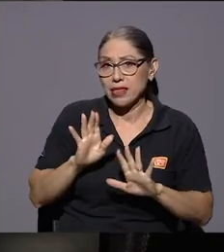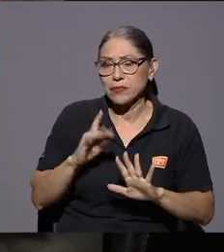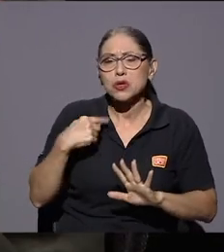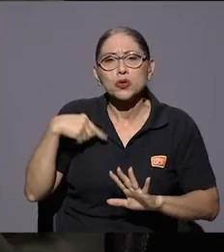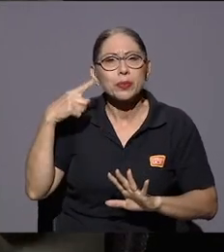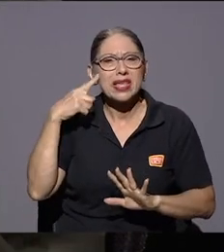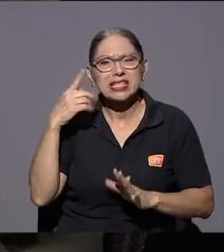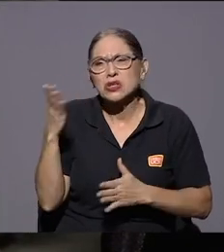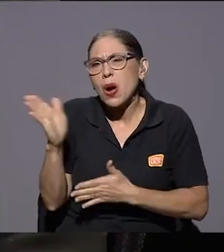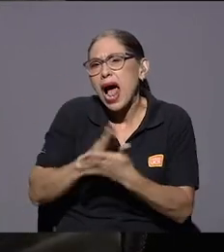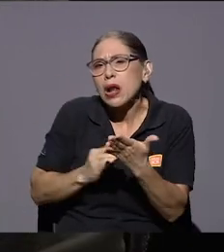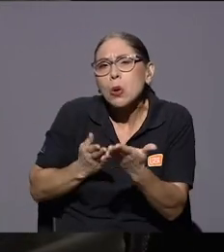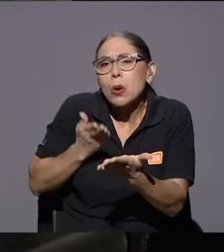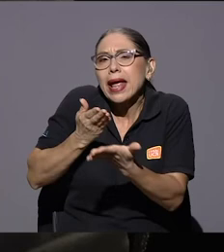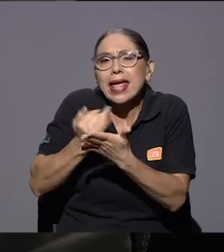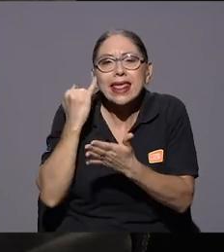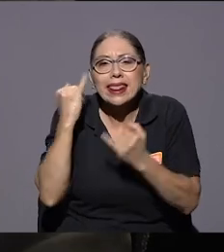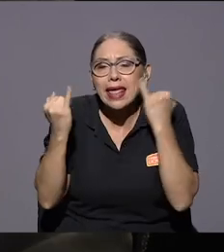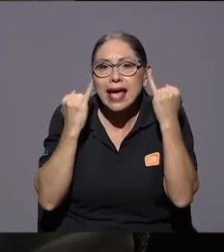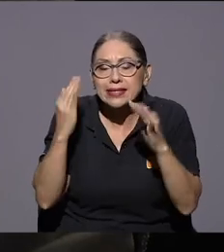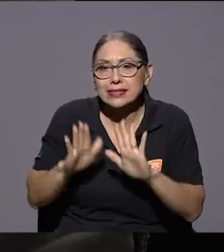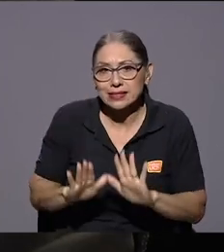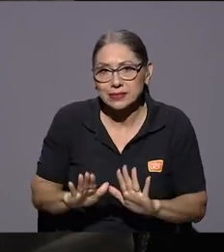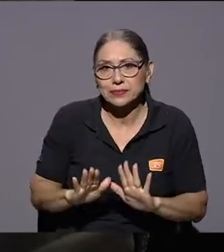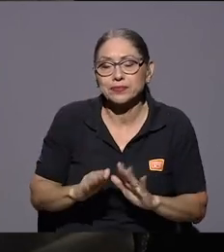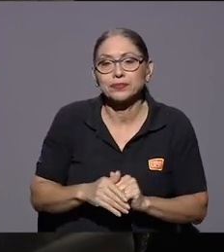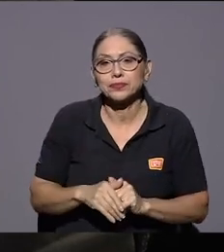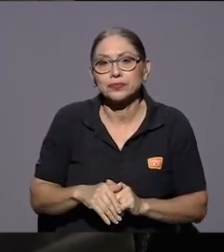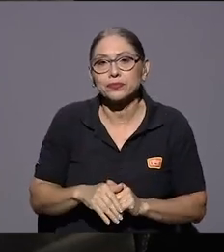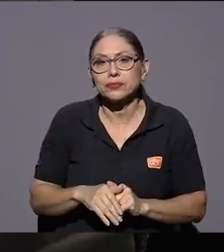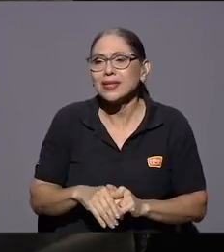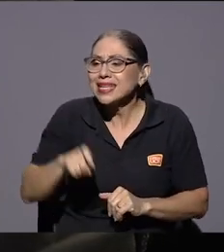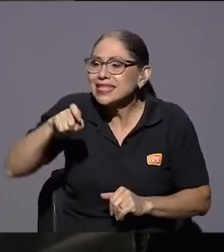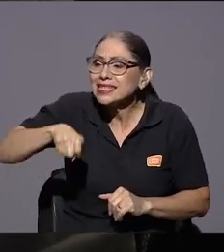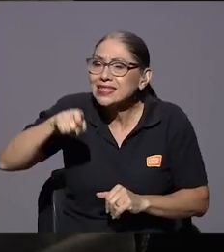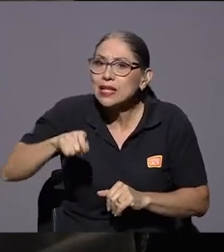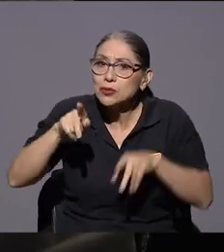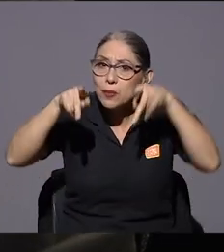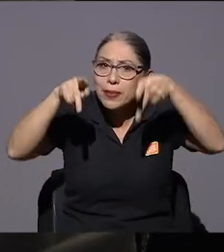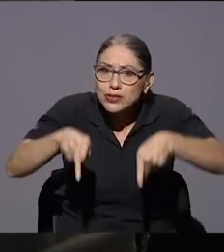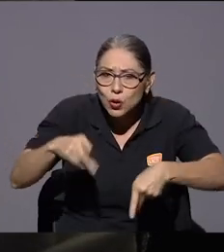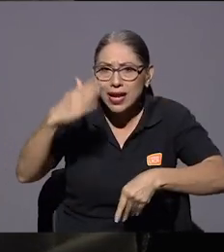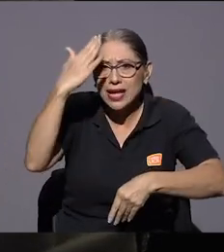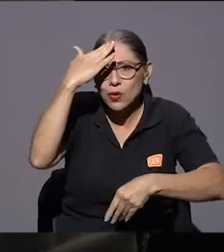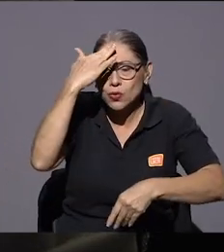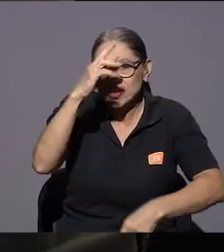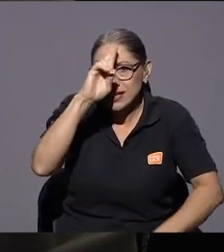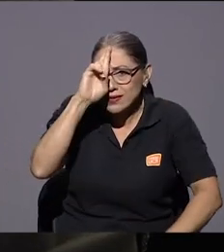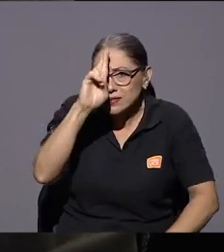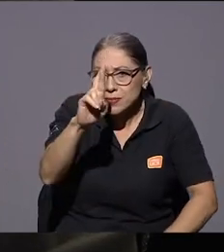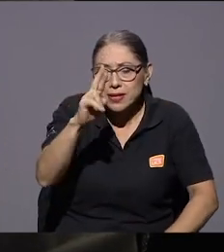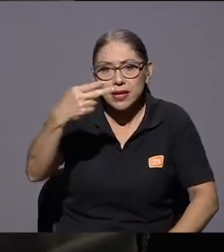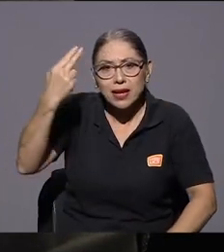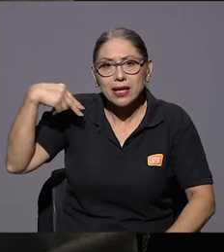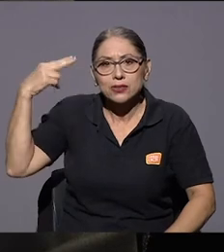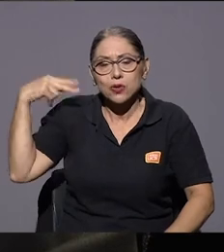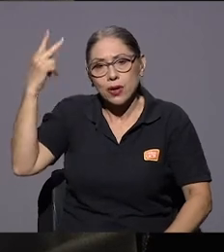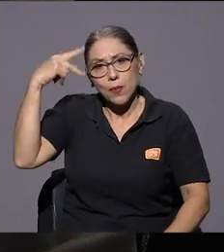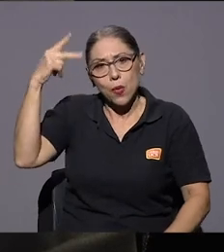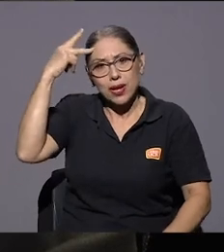por colocar algunas ideas nada más, la primera es alguien que conozca y respete la historia política de Costa